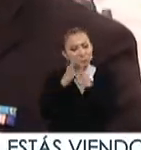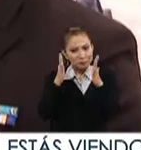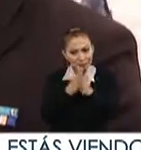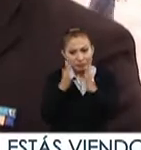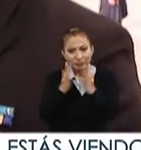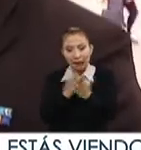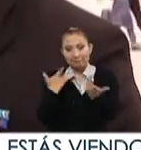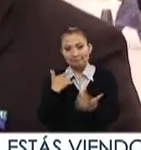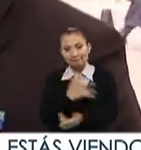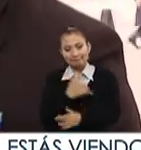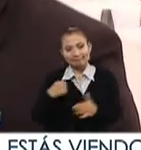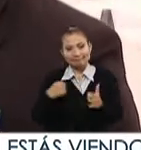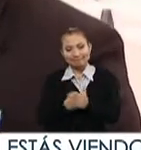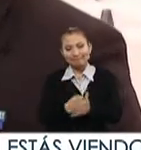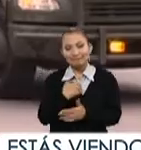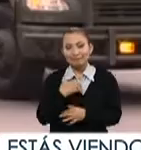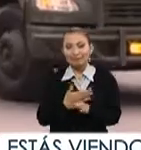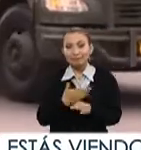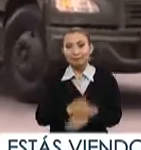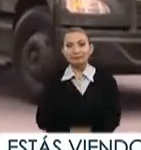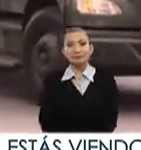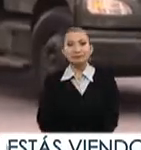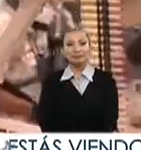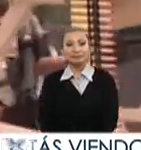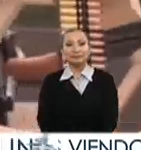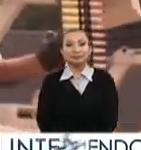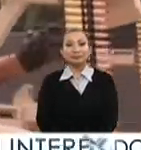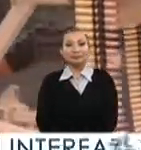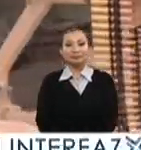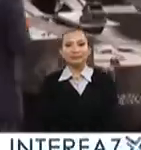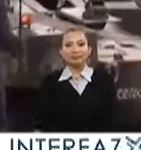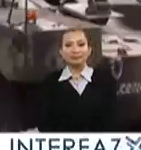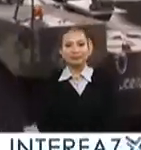participación y nos sentimos muy satisfechos hasta el momento.